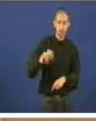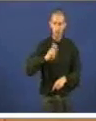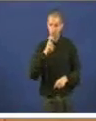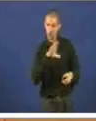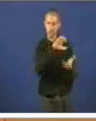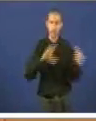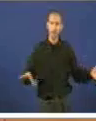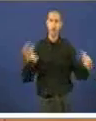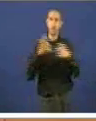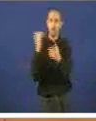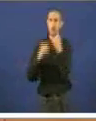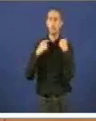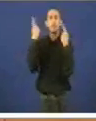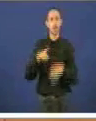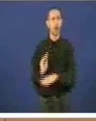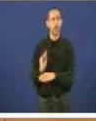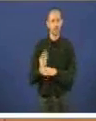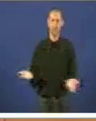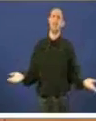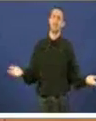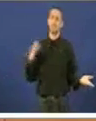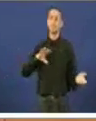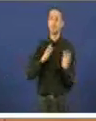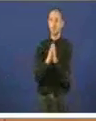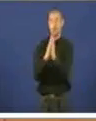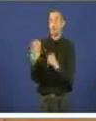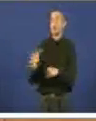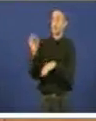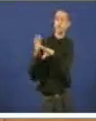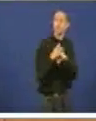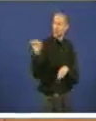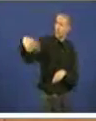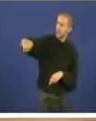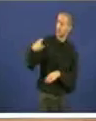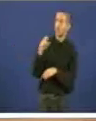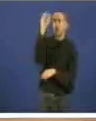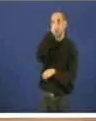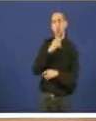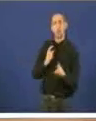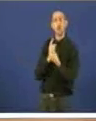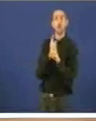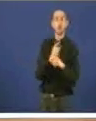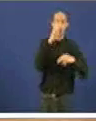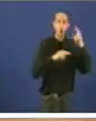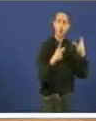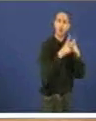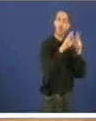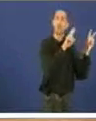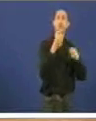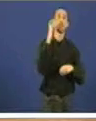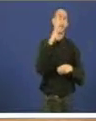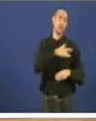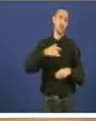perder a sede en Galicia. Están vostedes en contra de que se manteña a obra social de Nova Caixa Galicia Banco. E simultáneamente